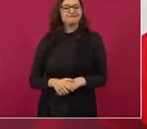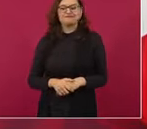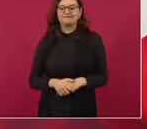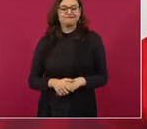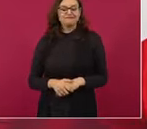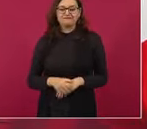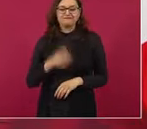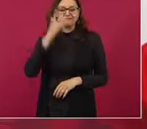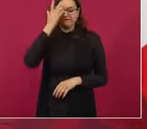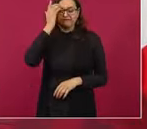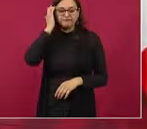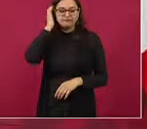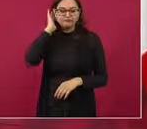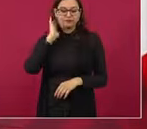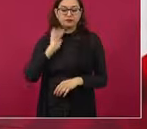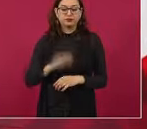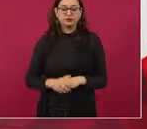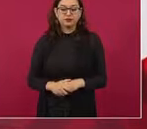Entonces,